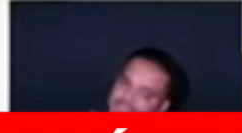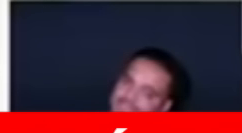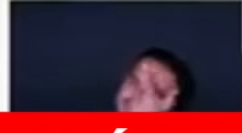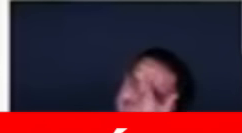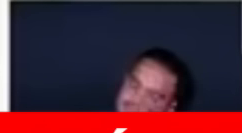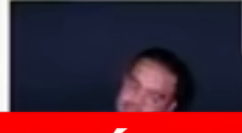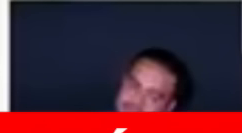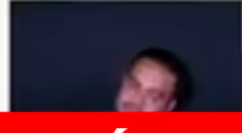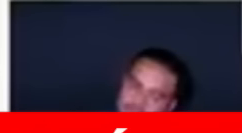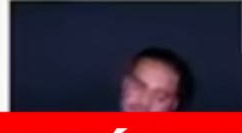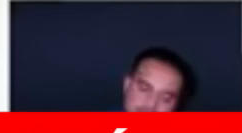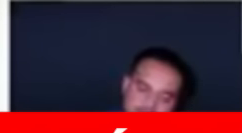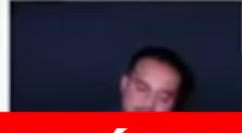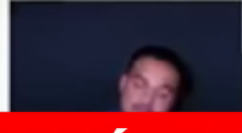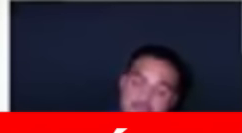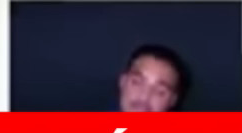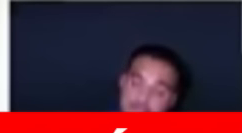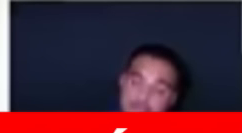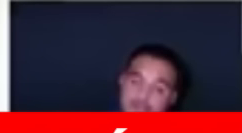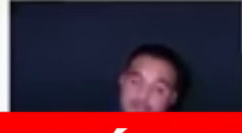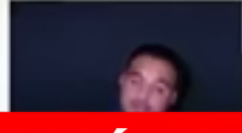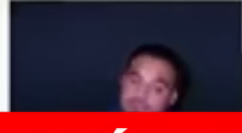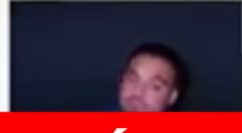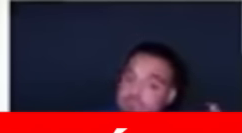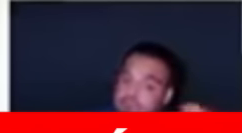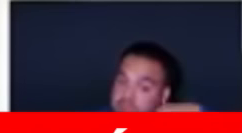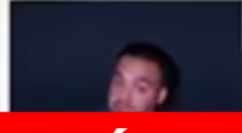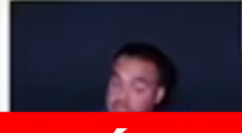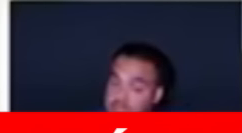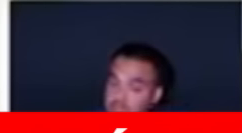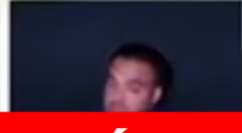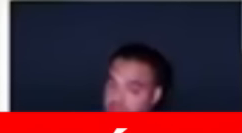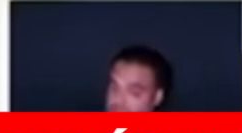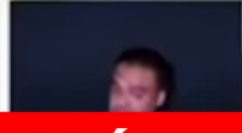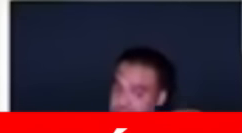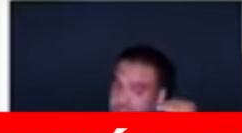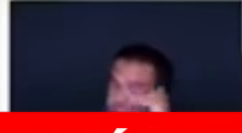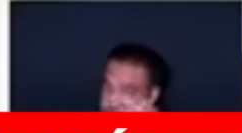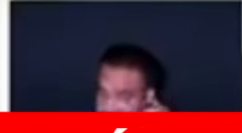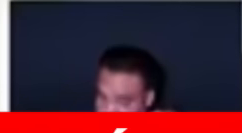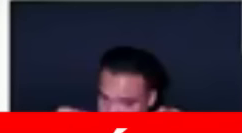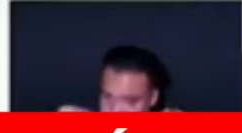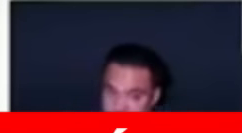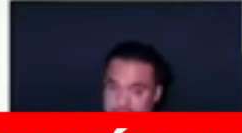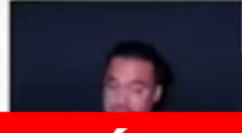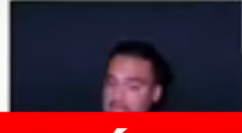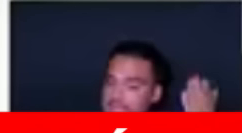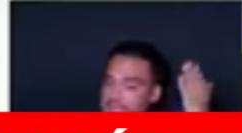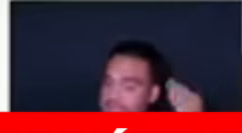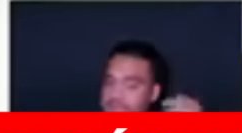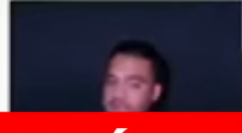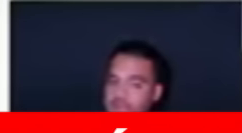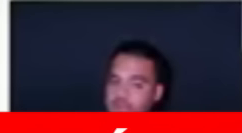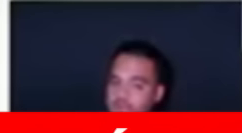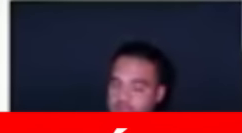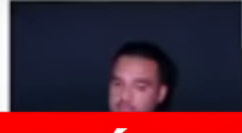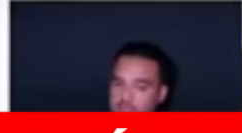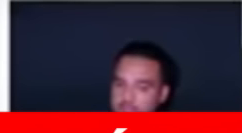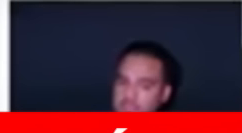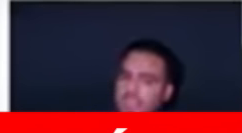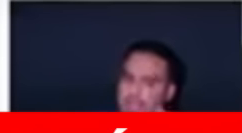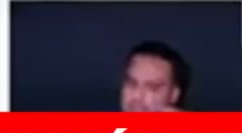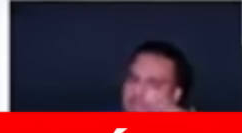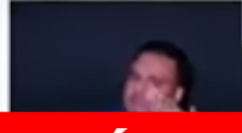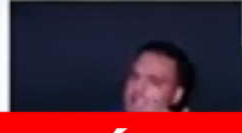que requiere altitud de miras, como decía don Manuel. Por eso creo que desde la responsabilidad más alta de la